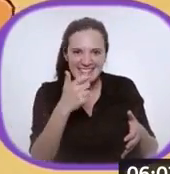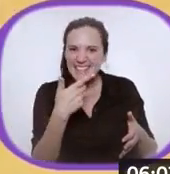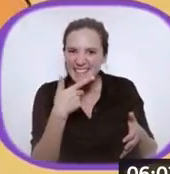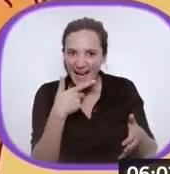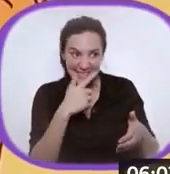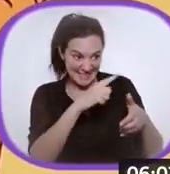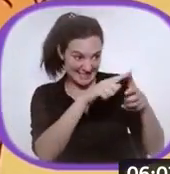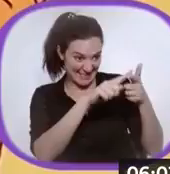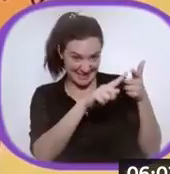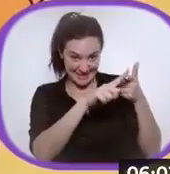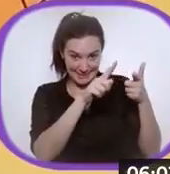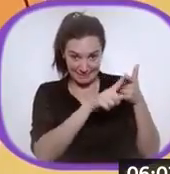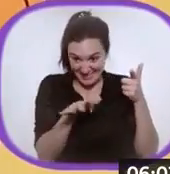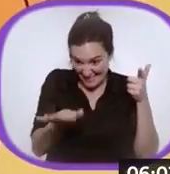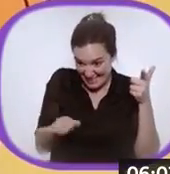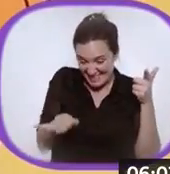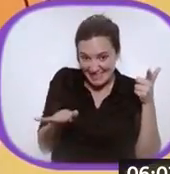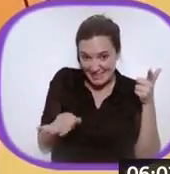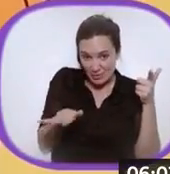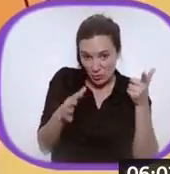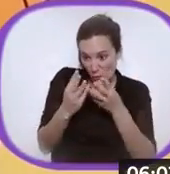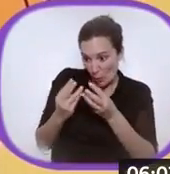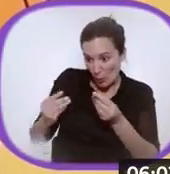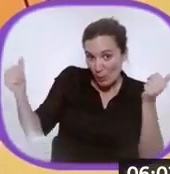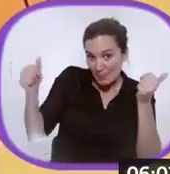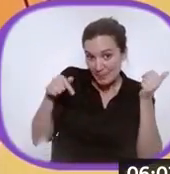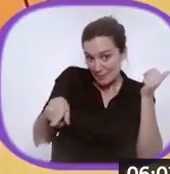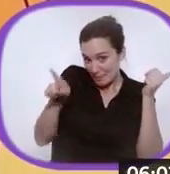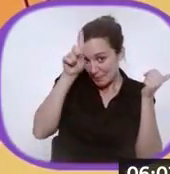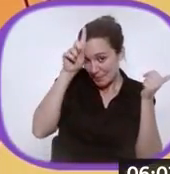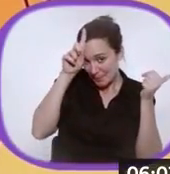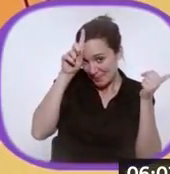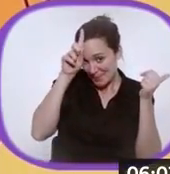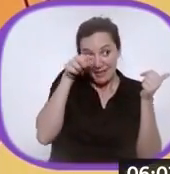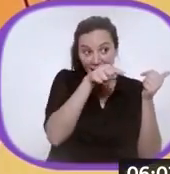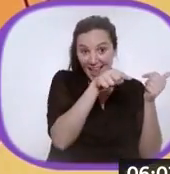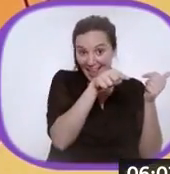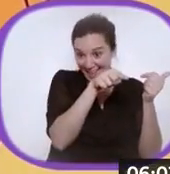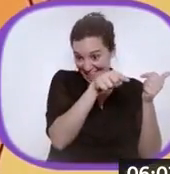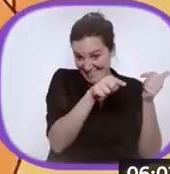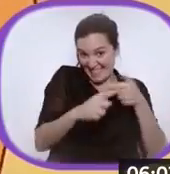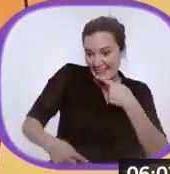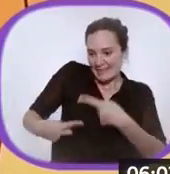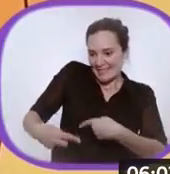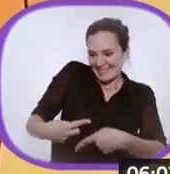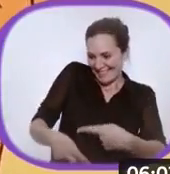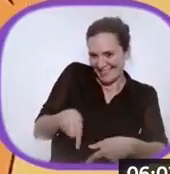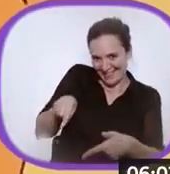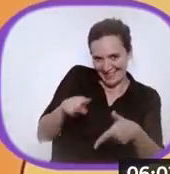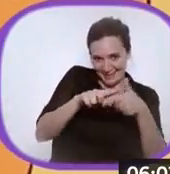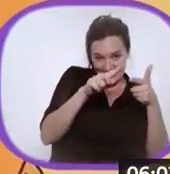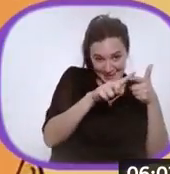inca. 2. Chiquito, quien desapareció antes del secuestro de Tornasol, es descendiente de los incas.